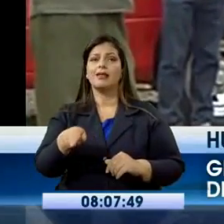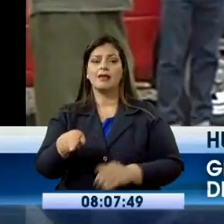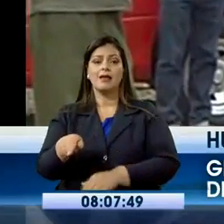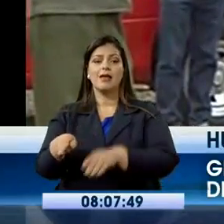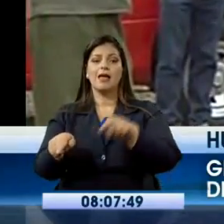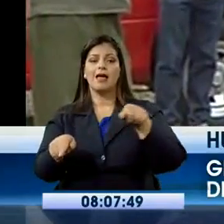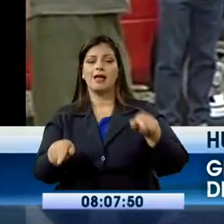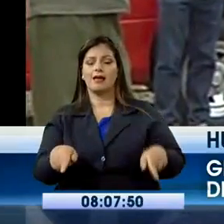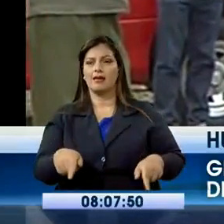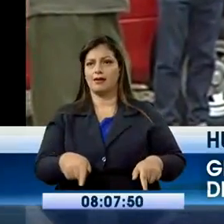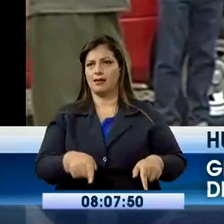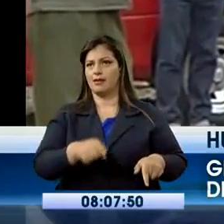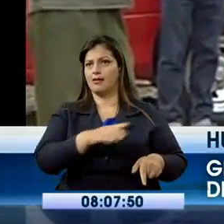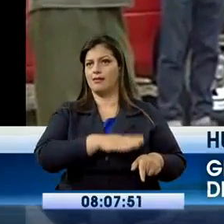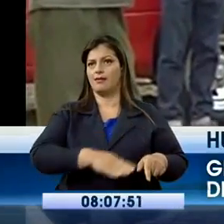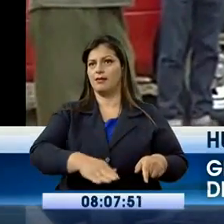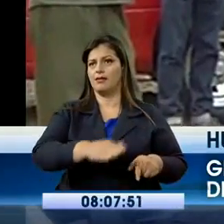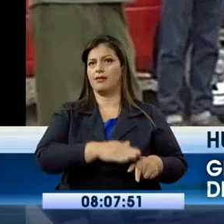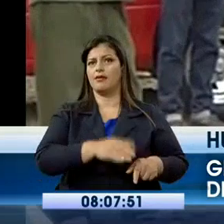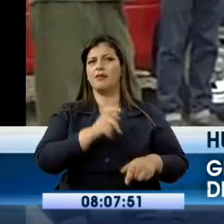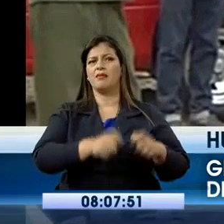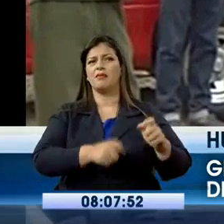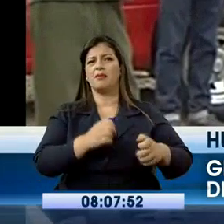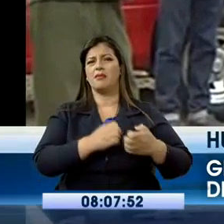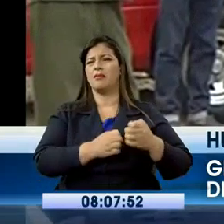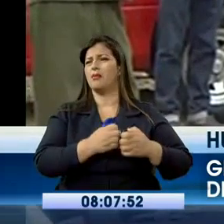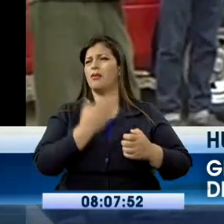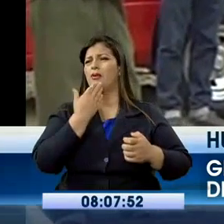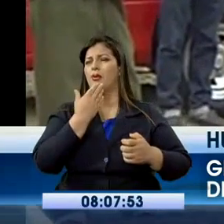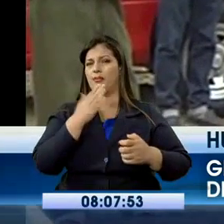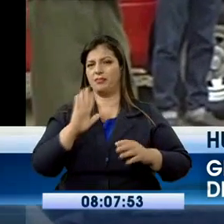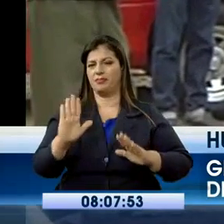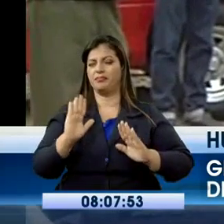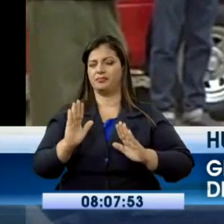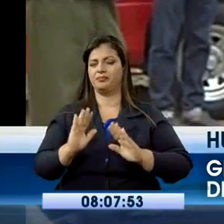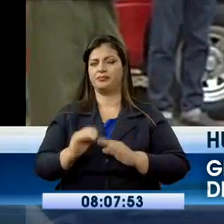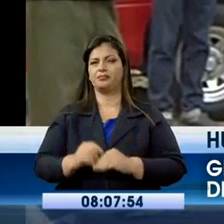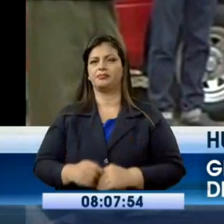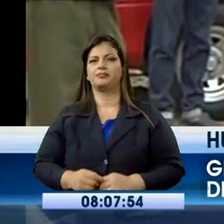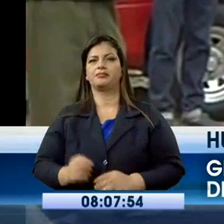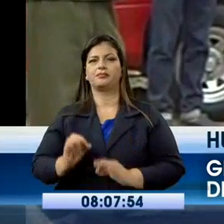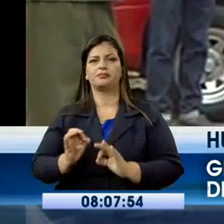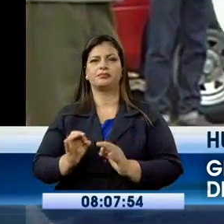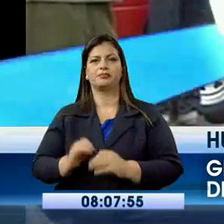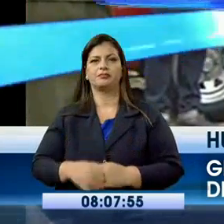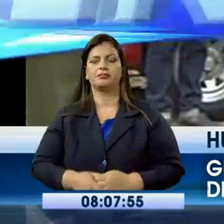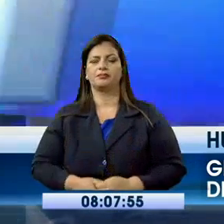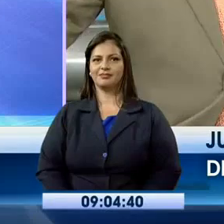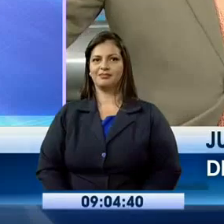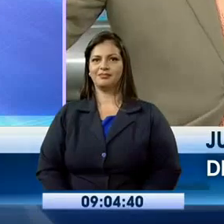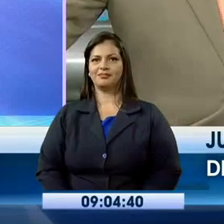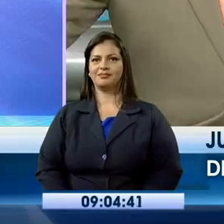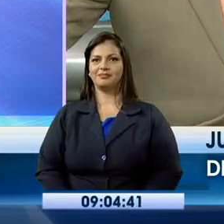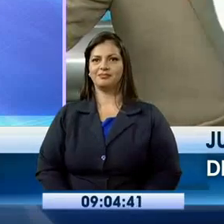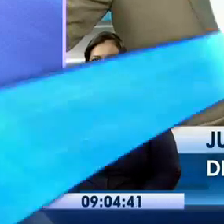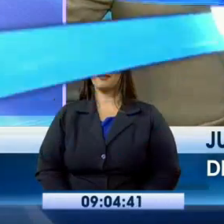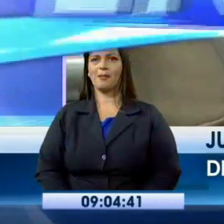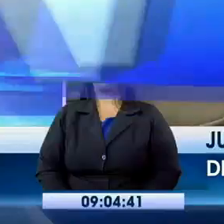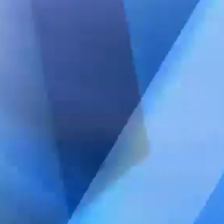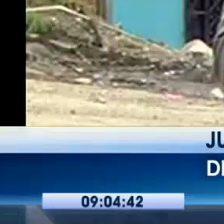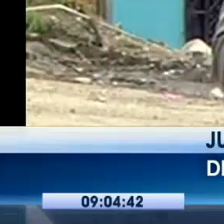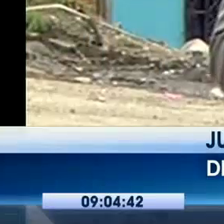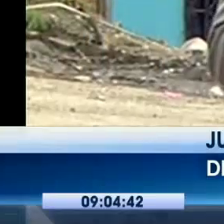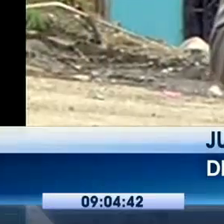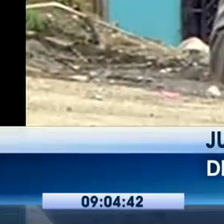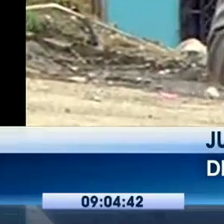manera ligado a todo esto de aquí. Nosotros le damos paso a estudios. Roselena Yugo, ustedes tienen más por allá. Okay, para las personas